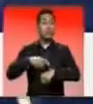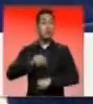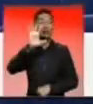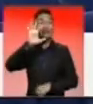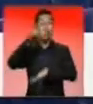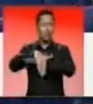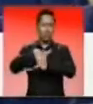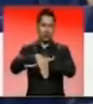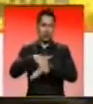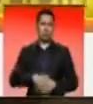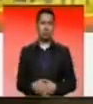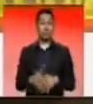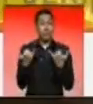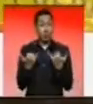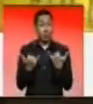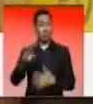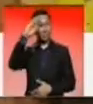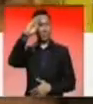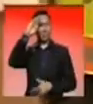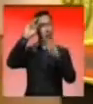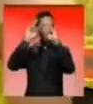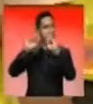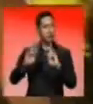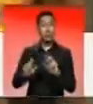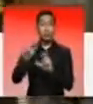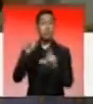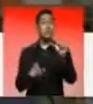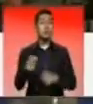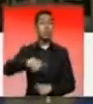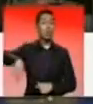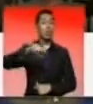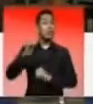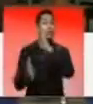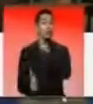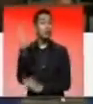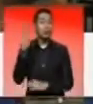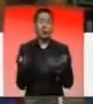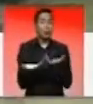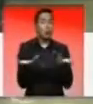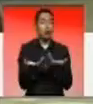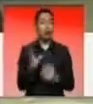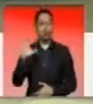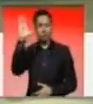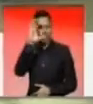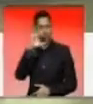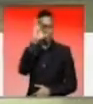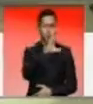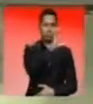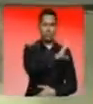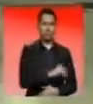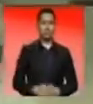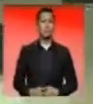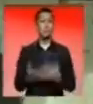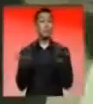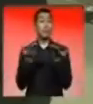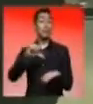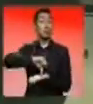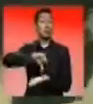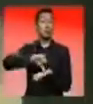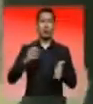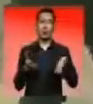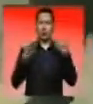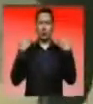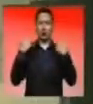minutos y actualmente la policía investiga el paradero de las 8 personas que se llevaron el dinero. Reportó Emilio Zamora